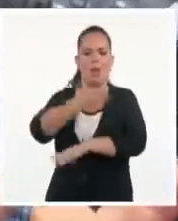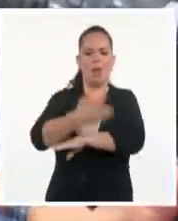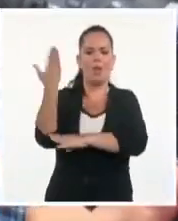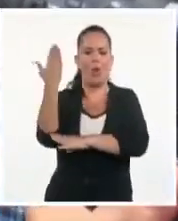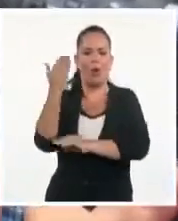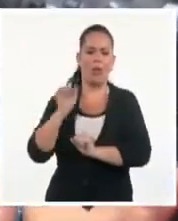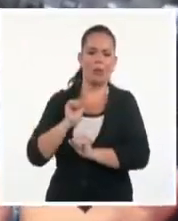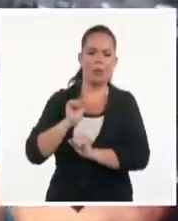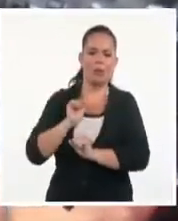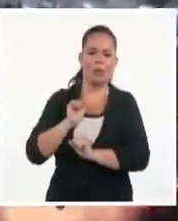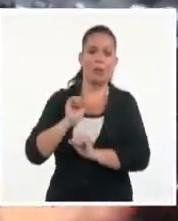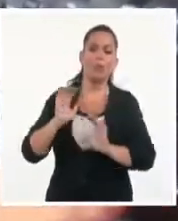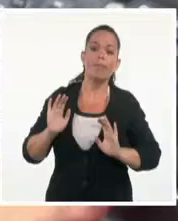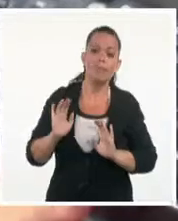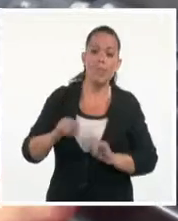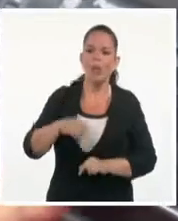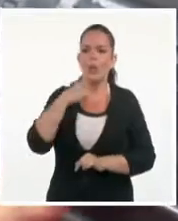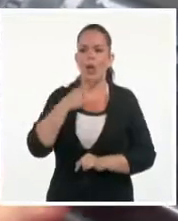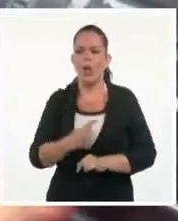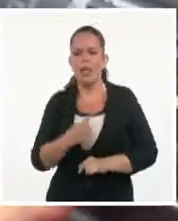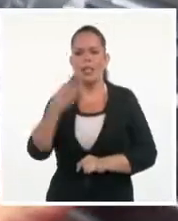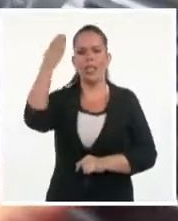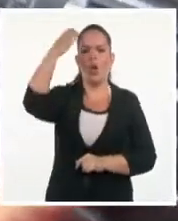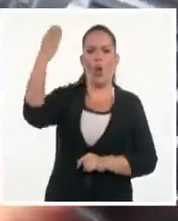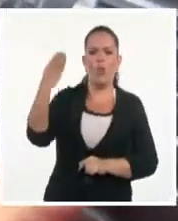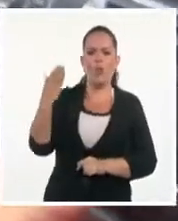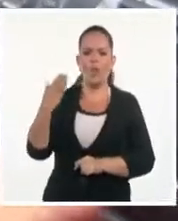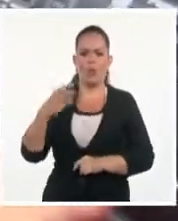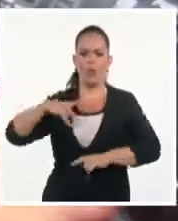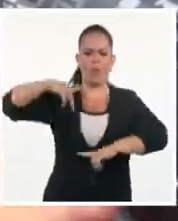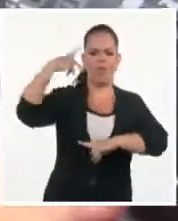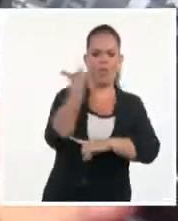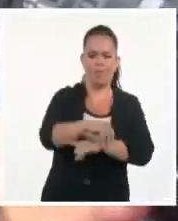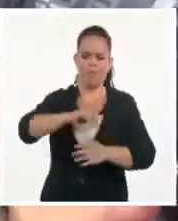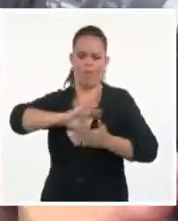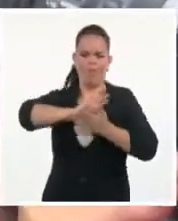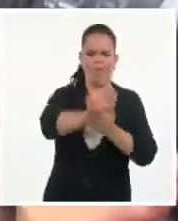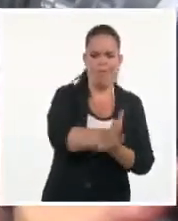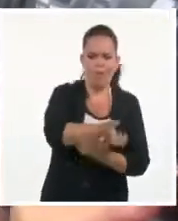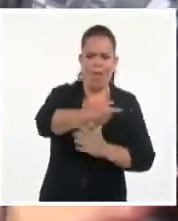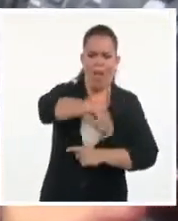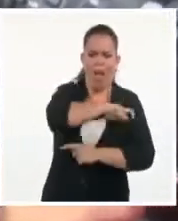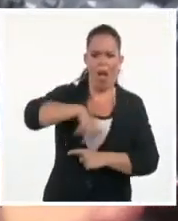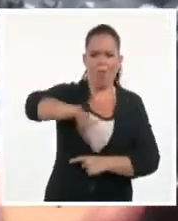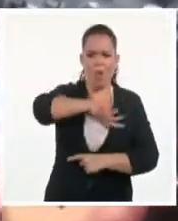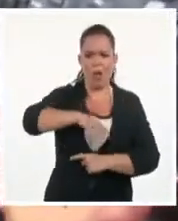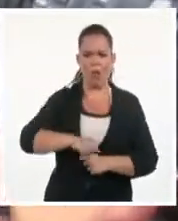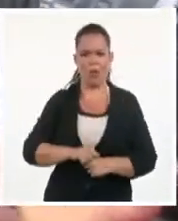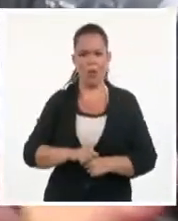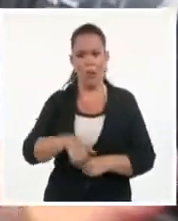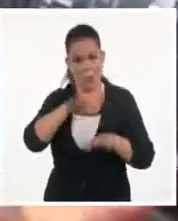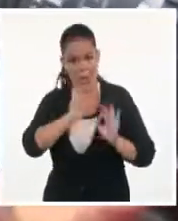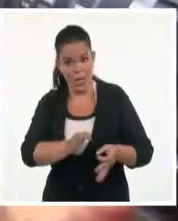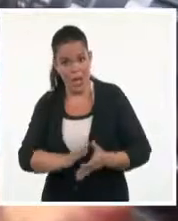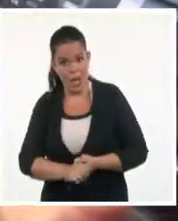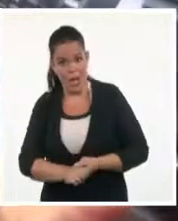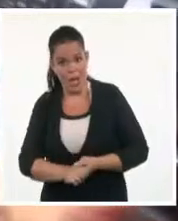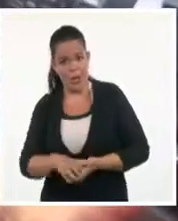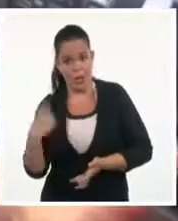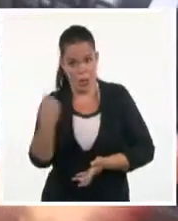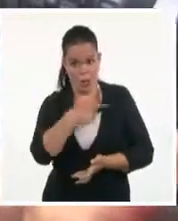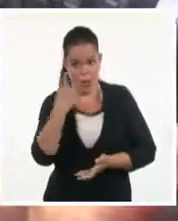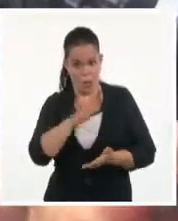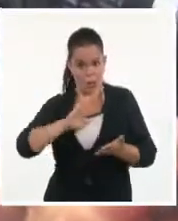o dictadura. ¿Qué vale es la dictadura que hay en Cuba? La dictadura que es para que todo el mundo esté un poco mejor. La dictadura que hacemos para todos, esa